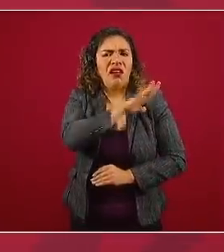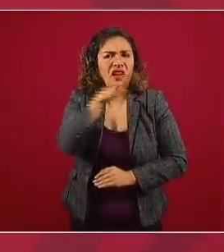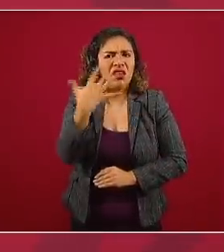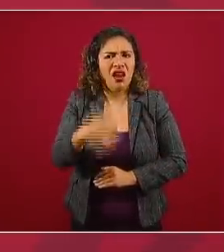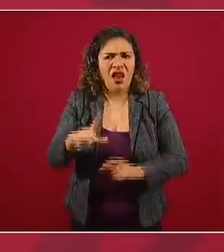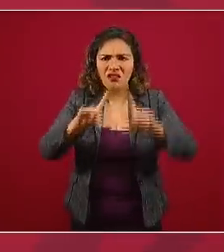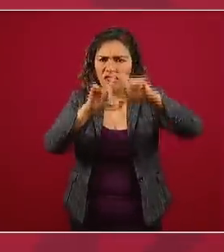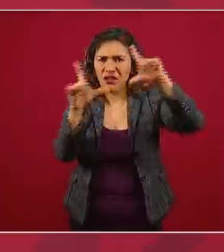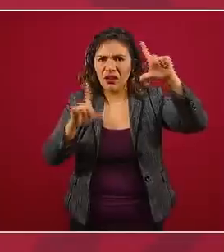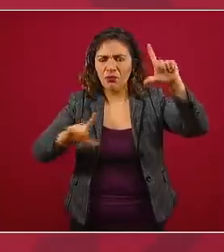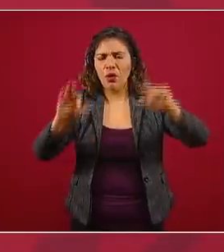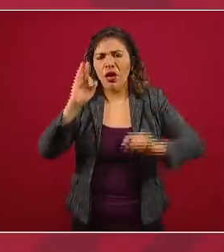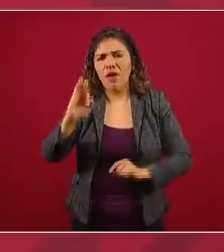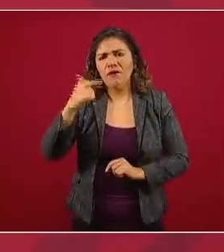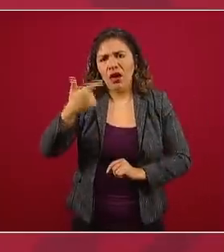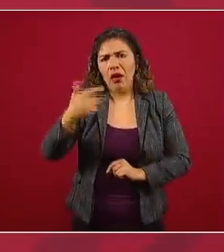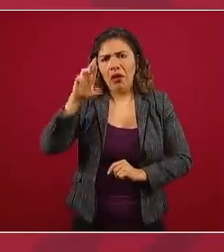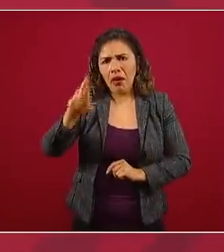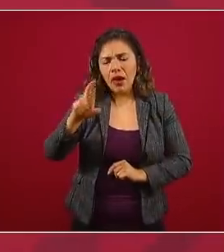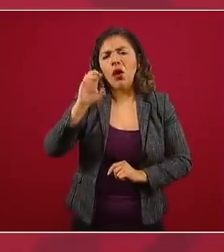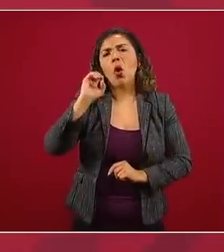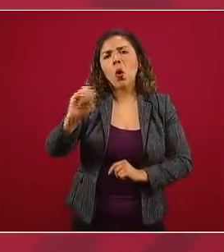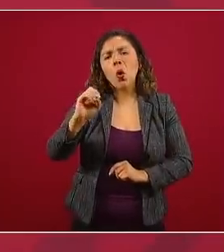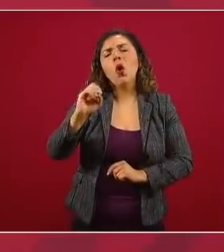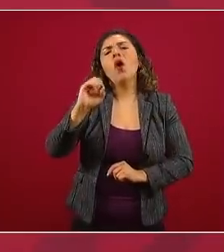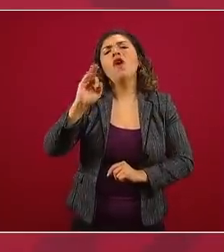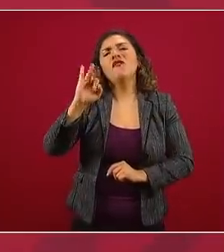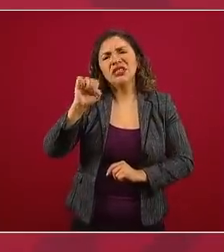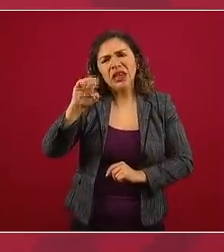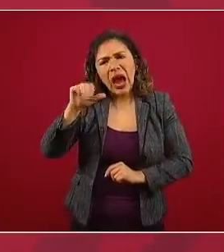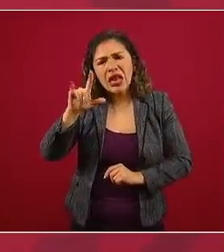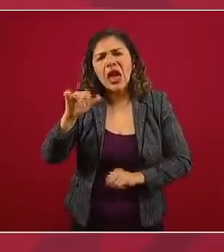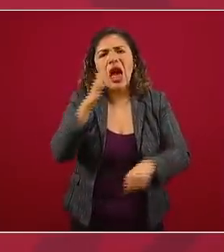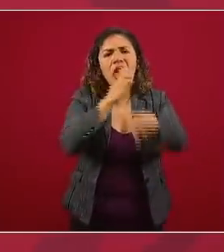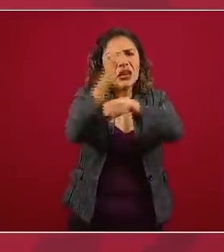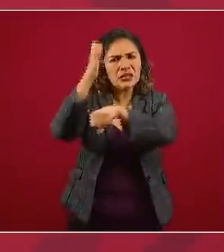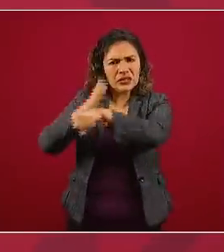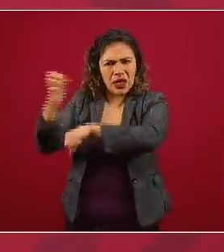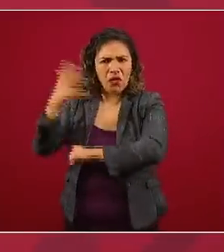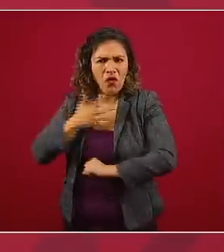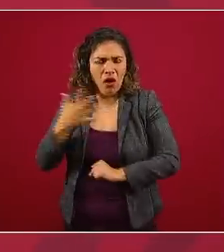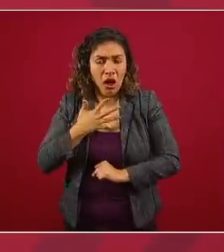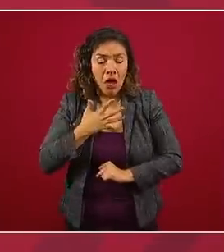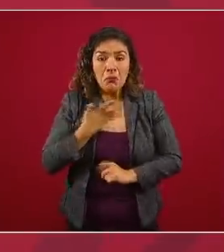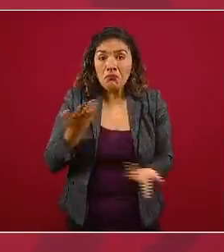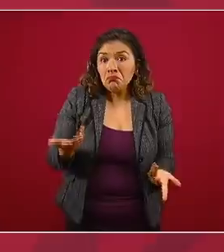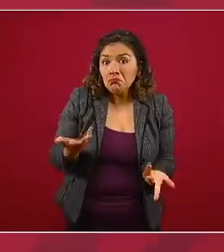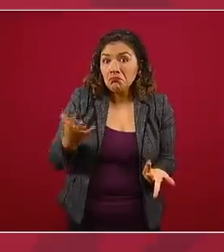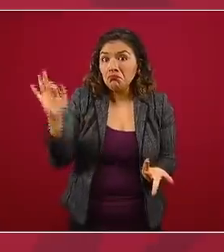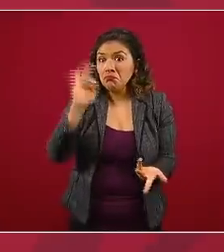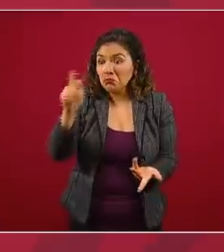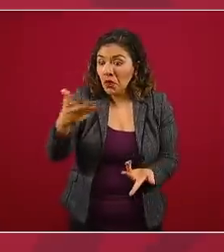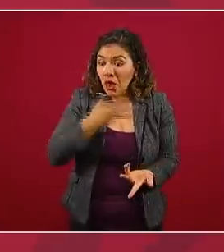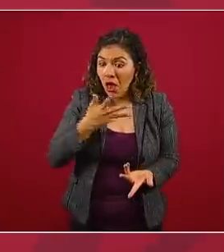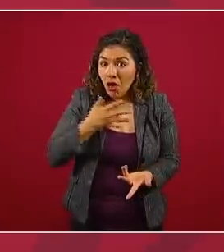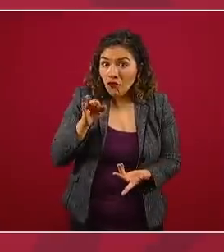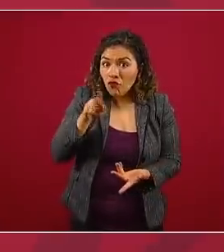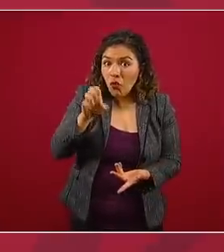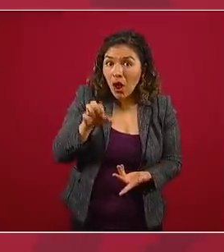la republica las fiscalías estatales si tienen fueron